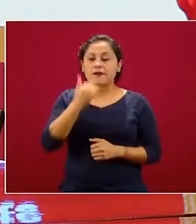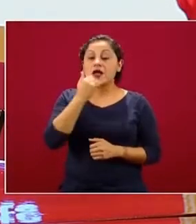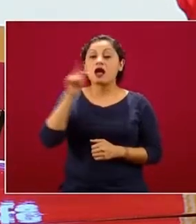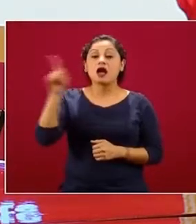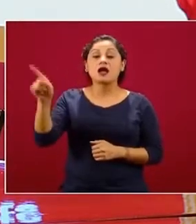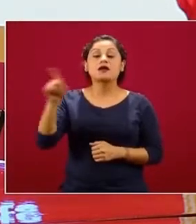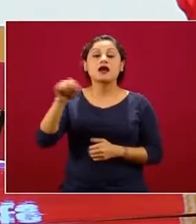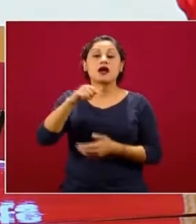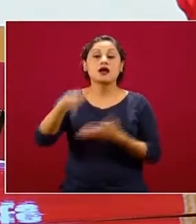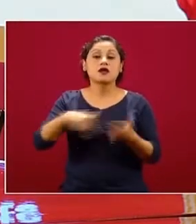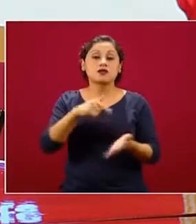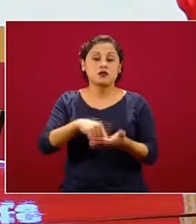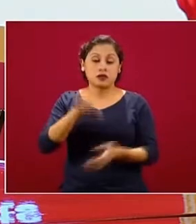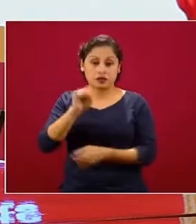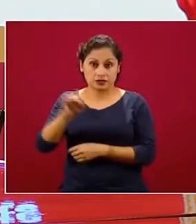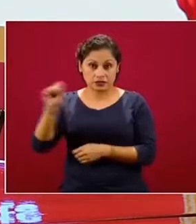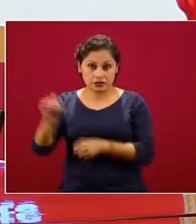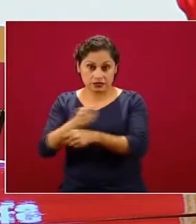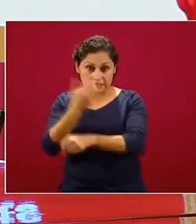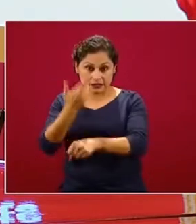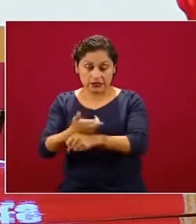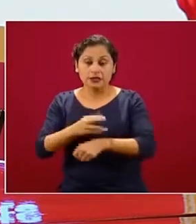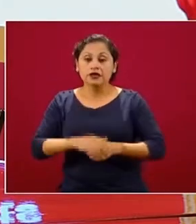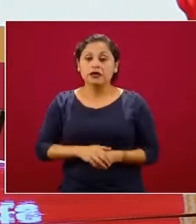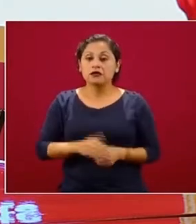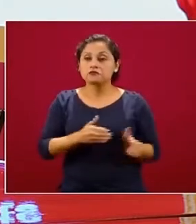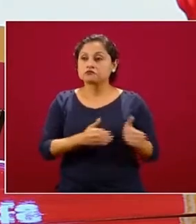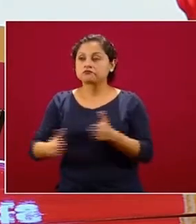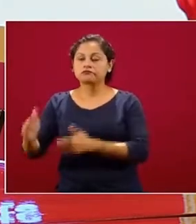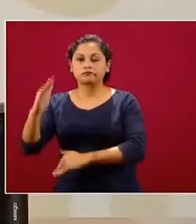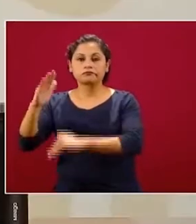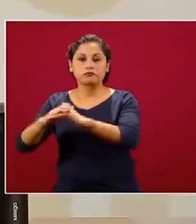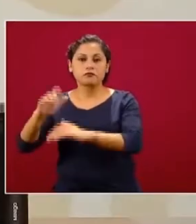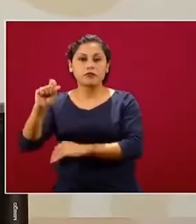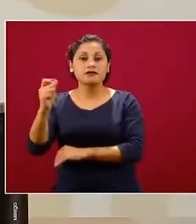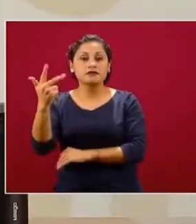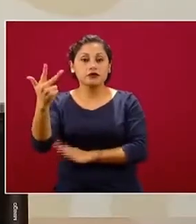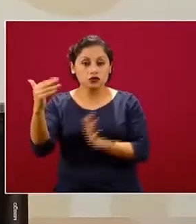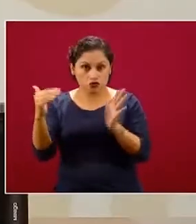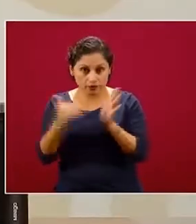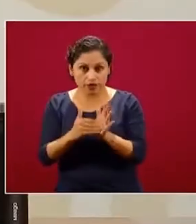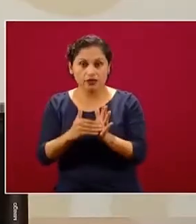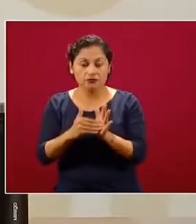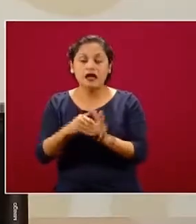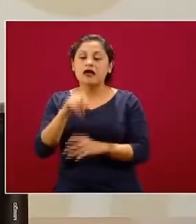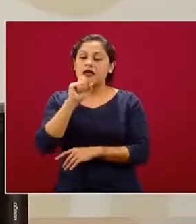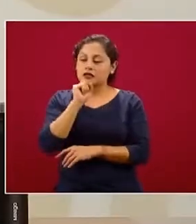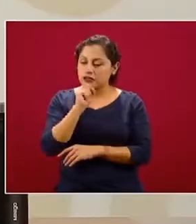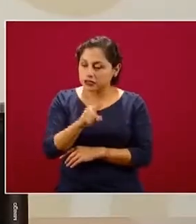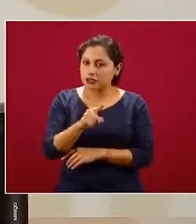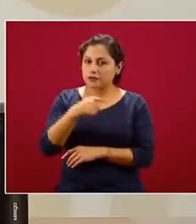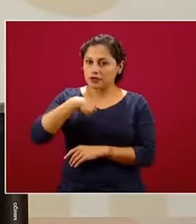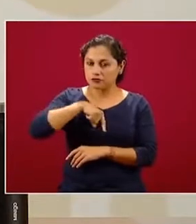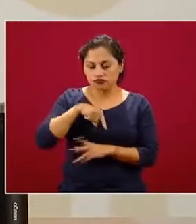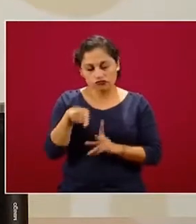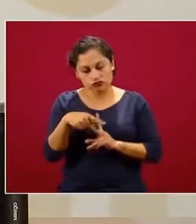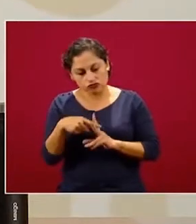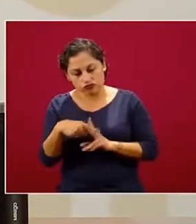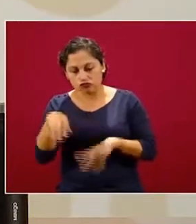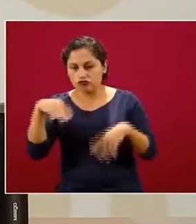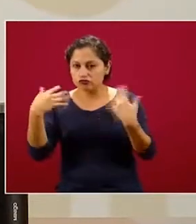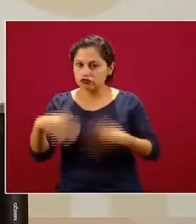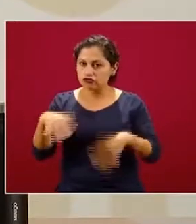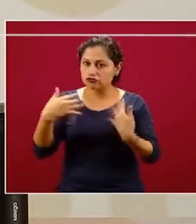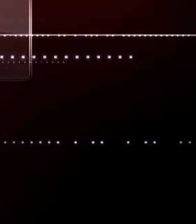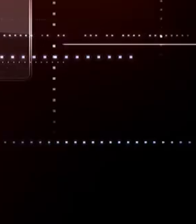Y teníamos así hasta 28 mil, que se redondea a los 30 mil, e incluso un escenario muy catastrófico que podía llegar a